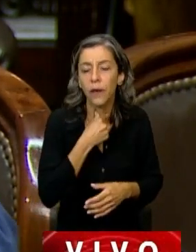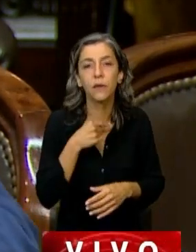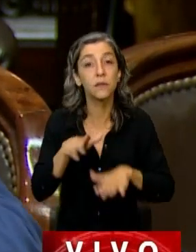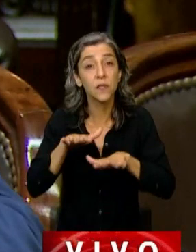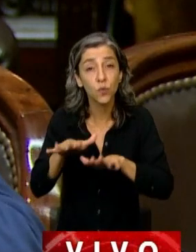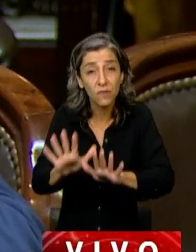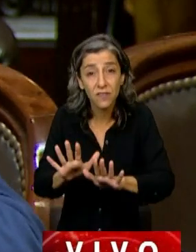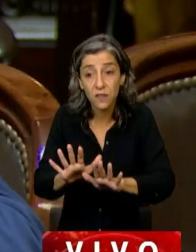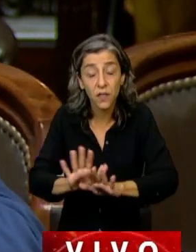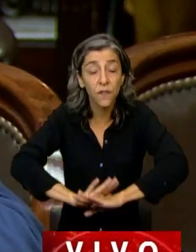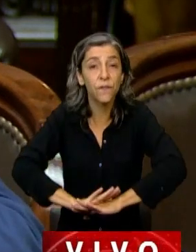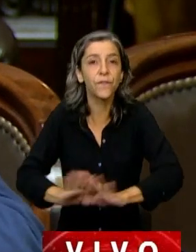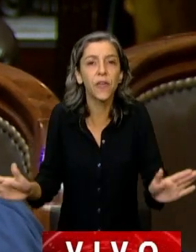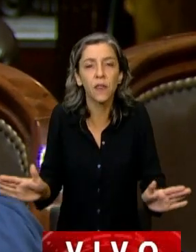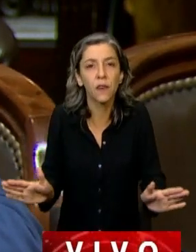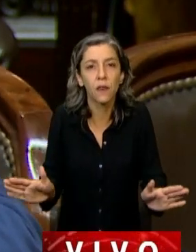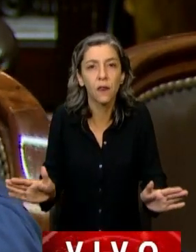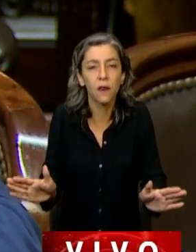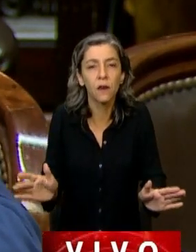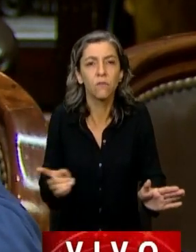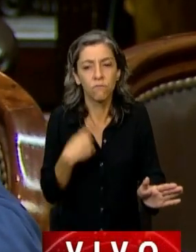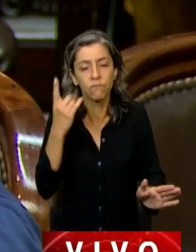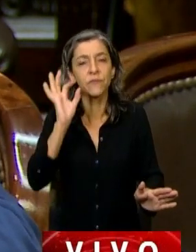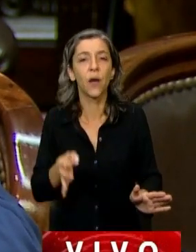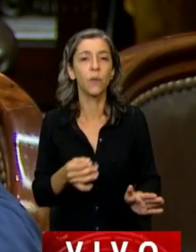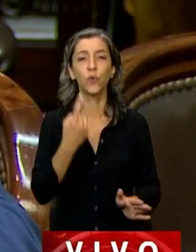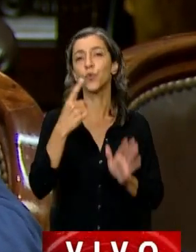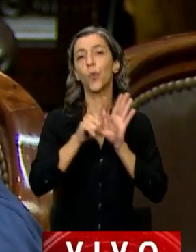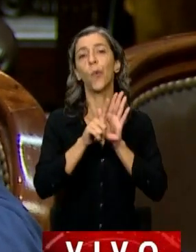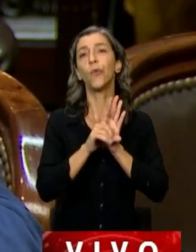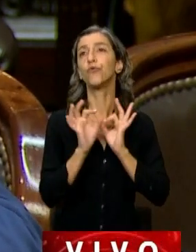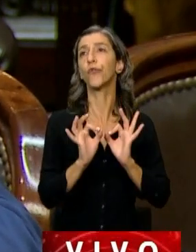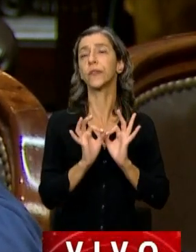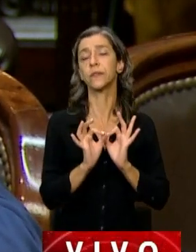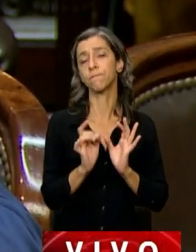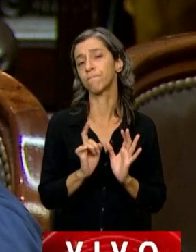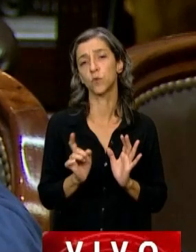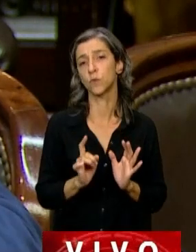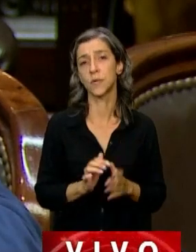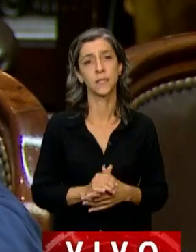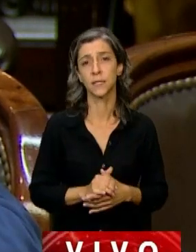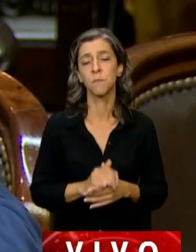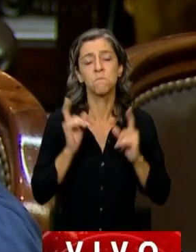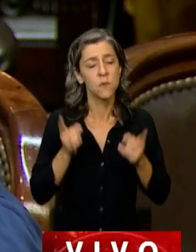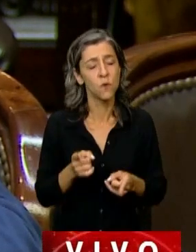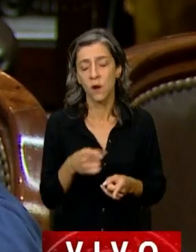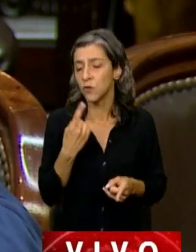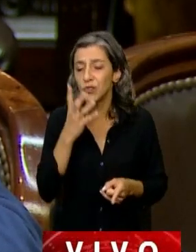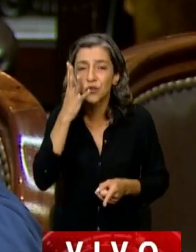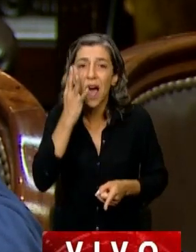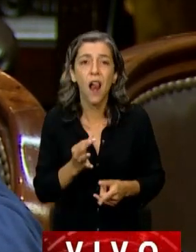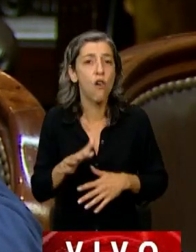no sucedan. Sabemos que con una ley sola no alcanza, pero algo tenemos que